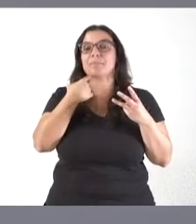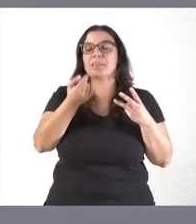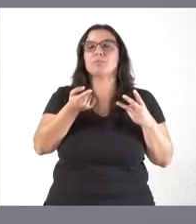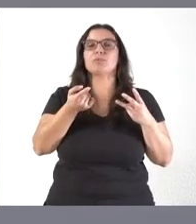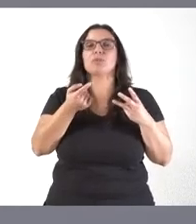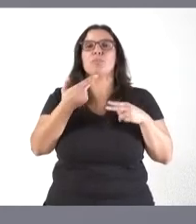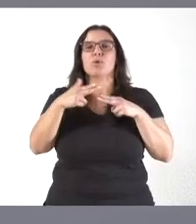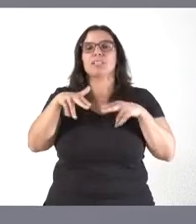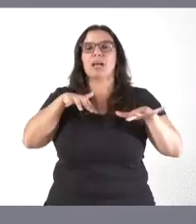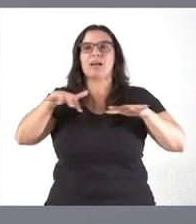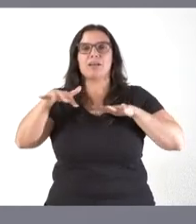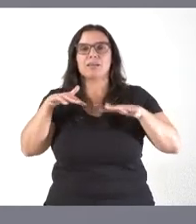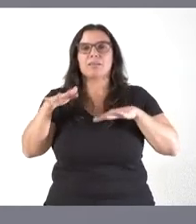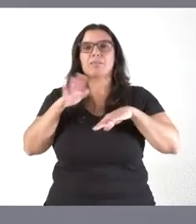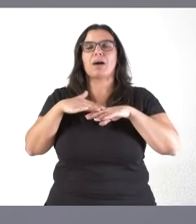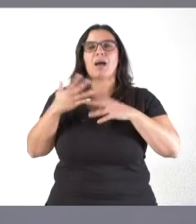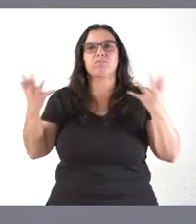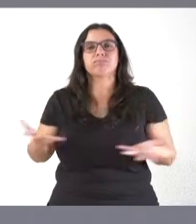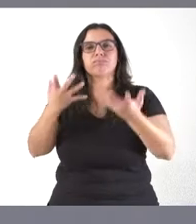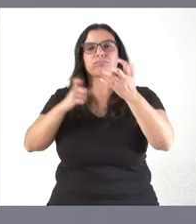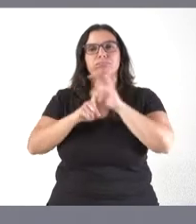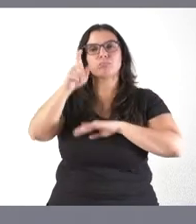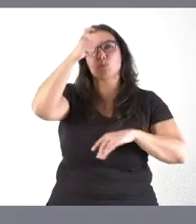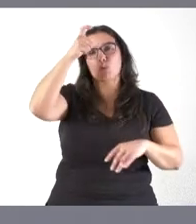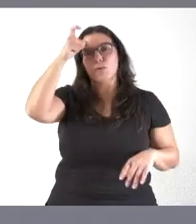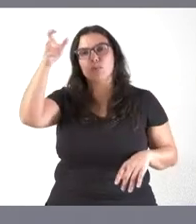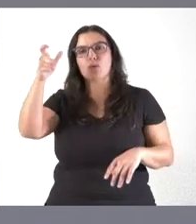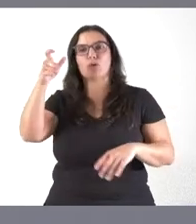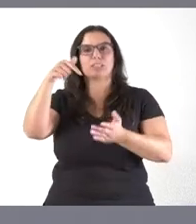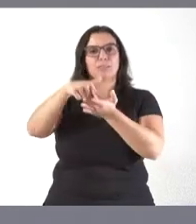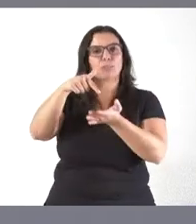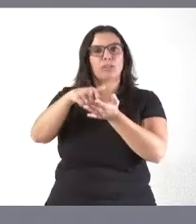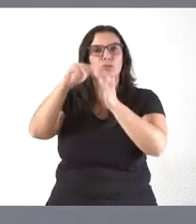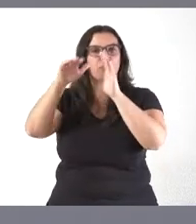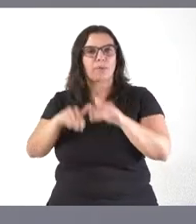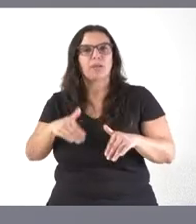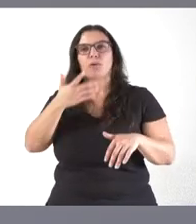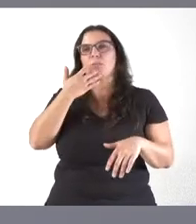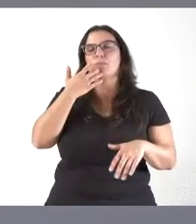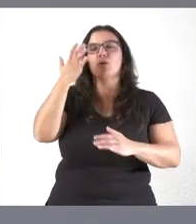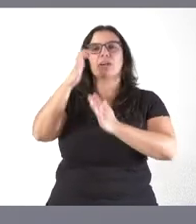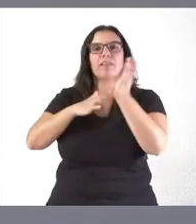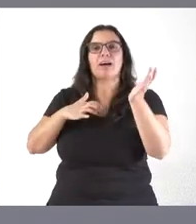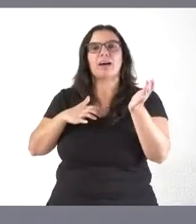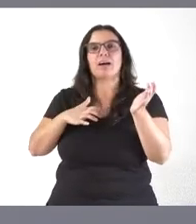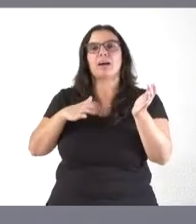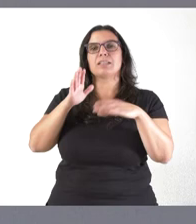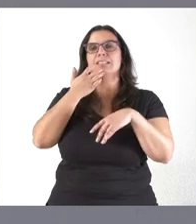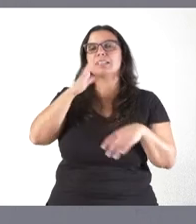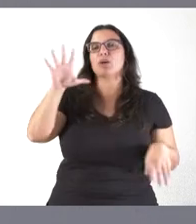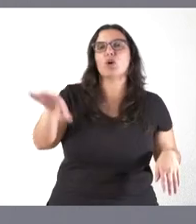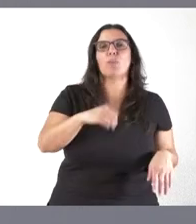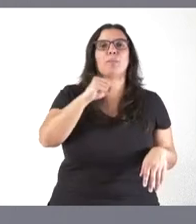activa en favor del mundo rural desde el punto de vista tributario como pueda ser la rebaja en la adquisición